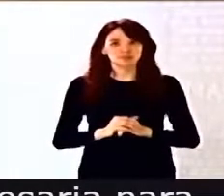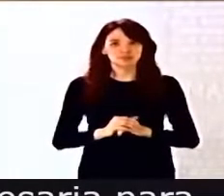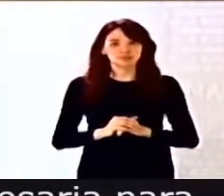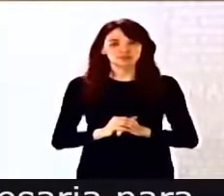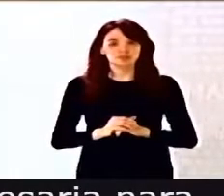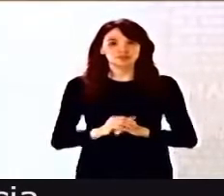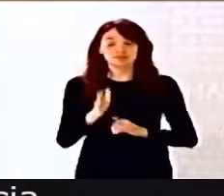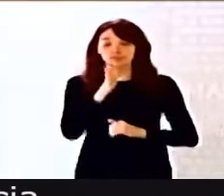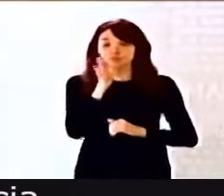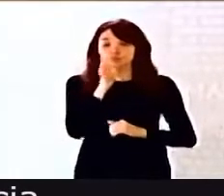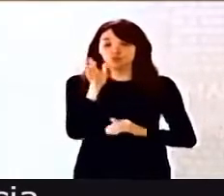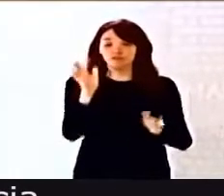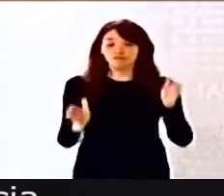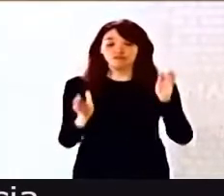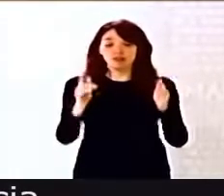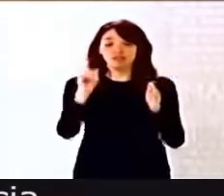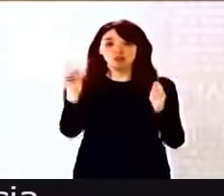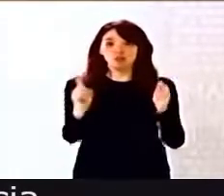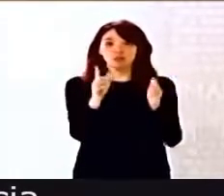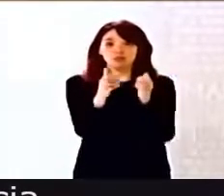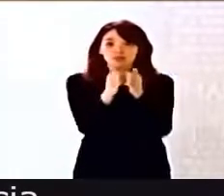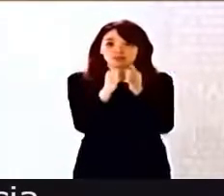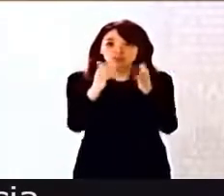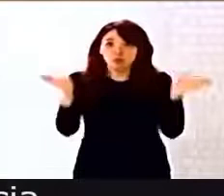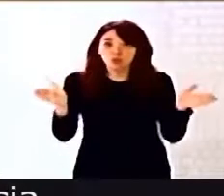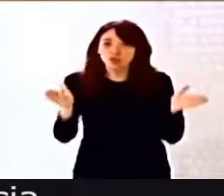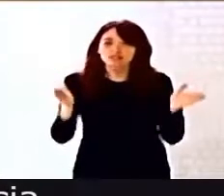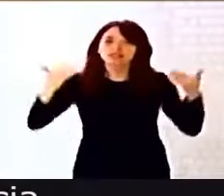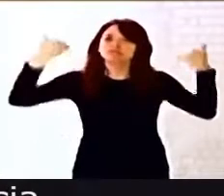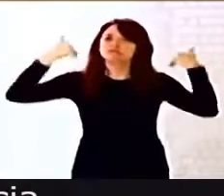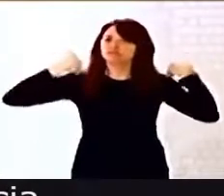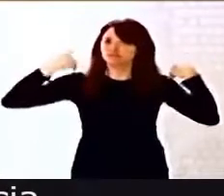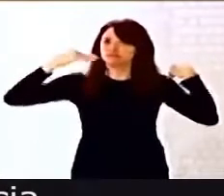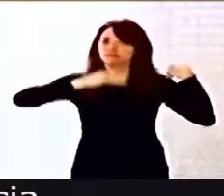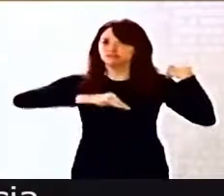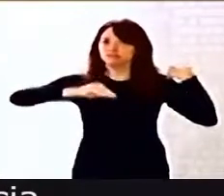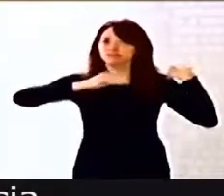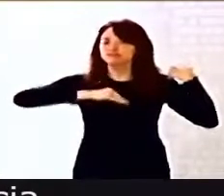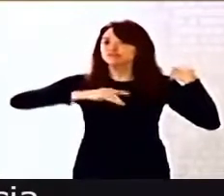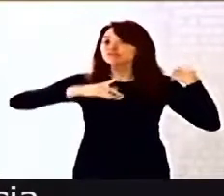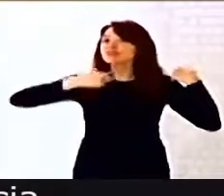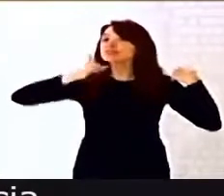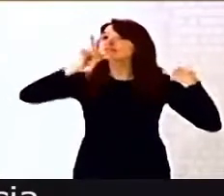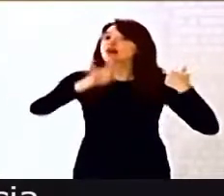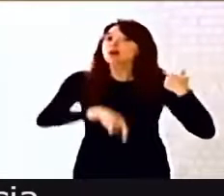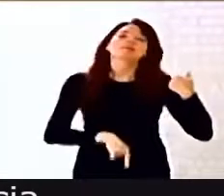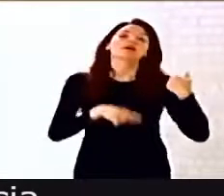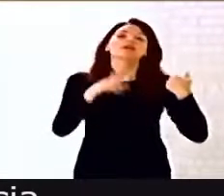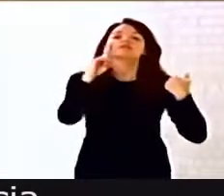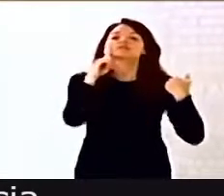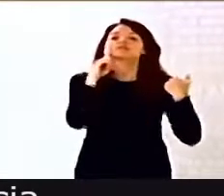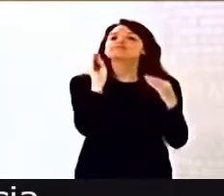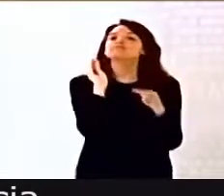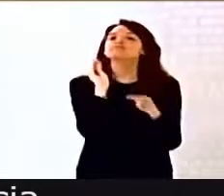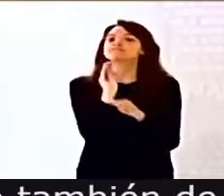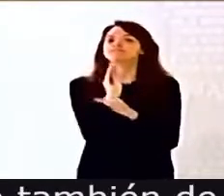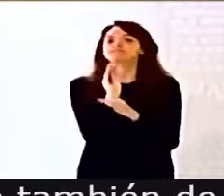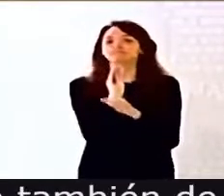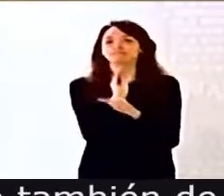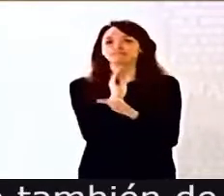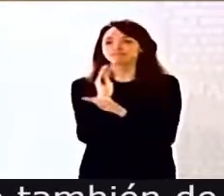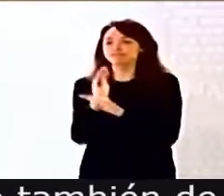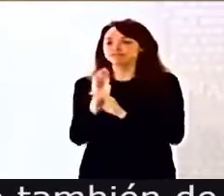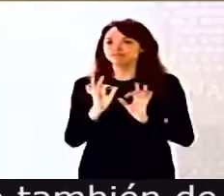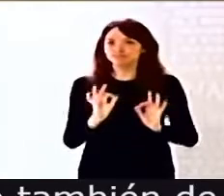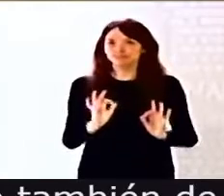El transitar a la fase 1 es de una enorme responsabilidad, pero también es de una enorme llamada a la prudencia.